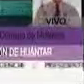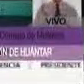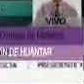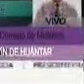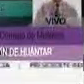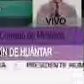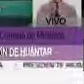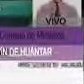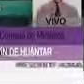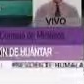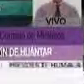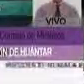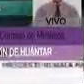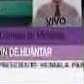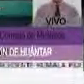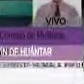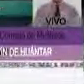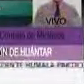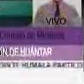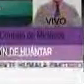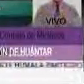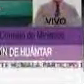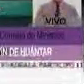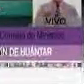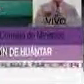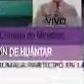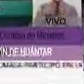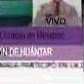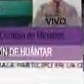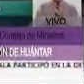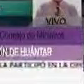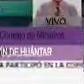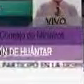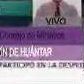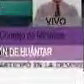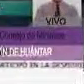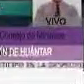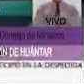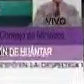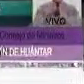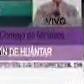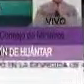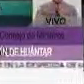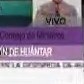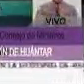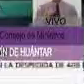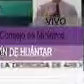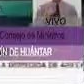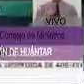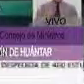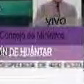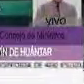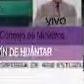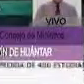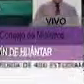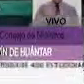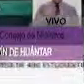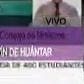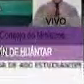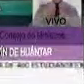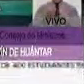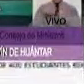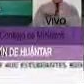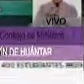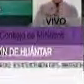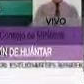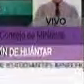que involucra a varios personajes, de esta manera, entonces, según lo que usted ha mencionado, ¿se enmarca